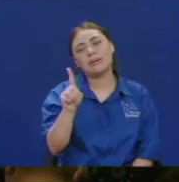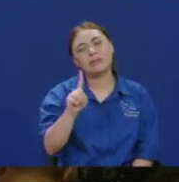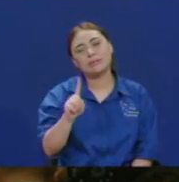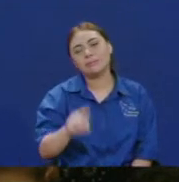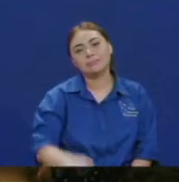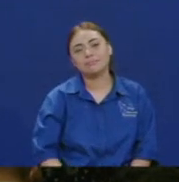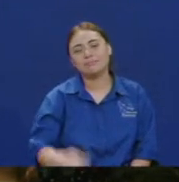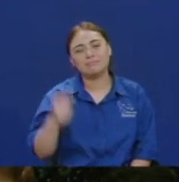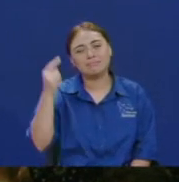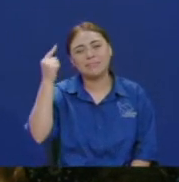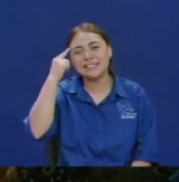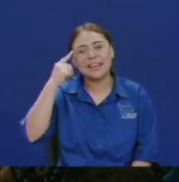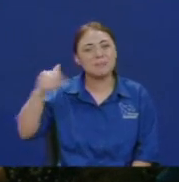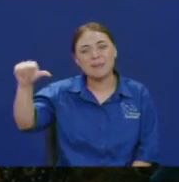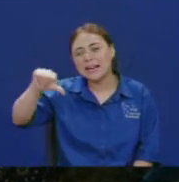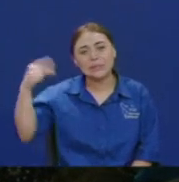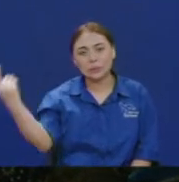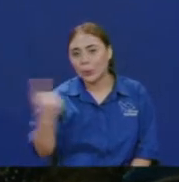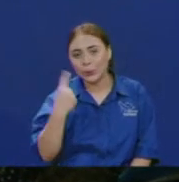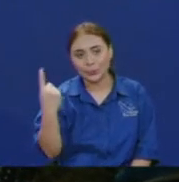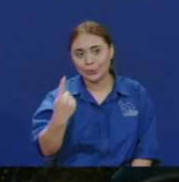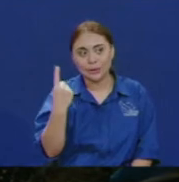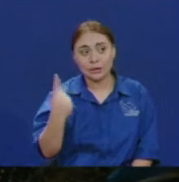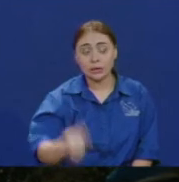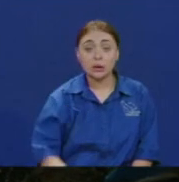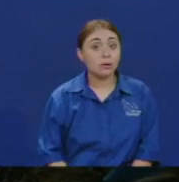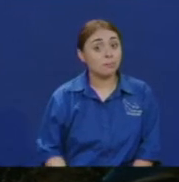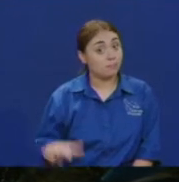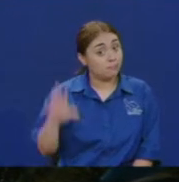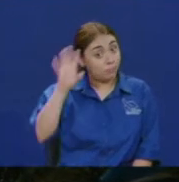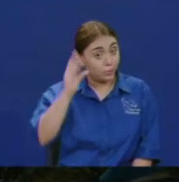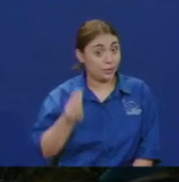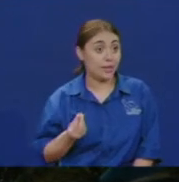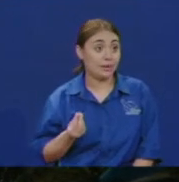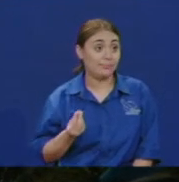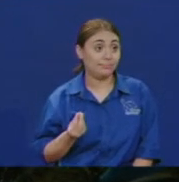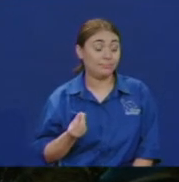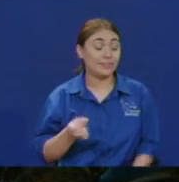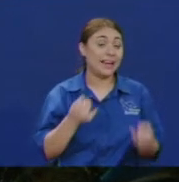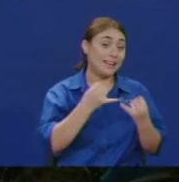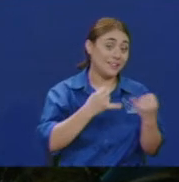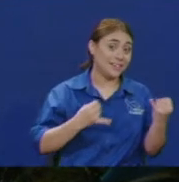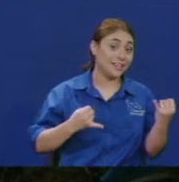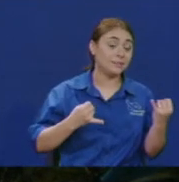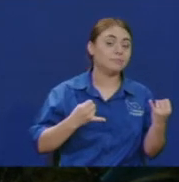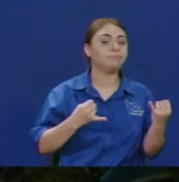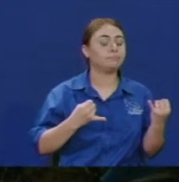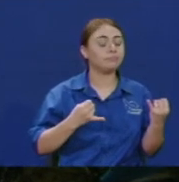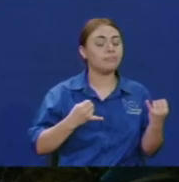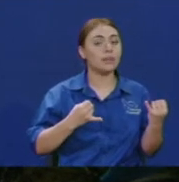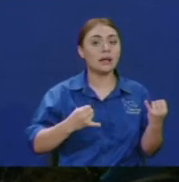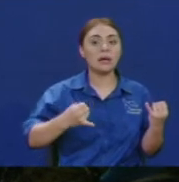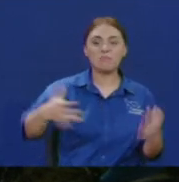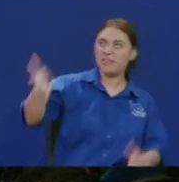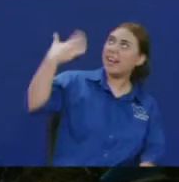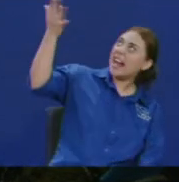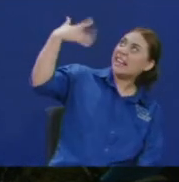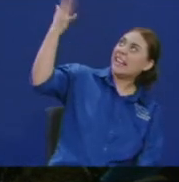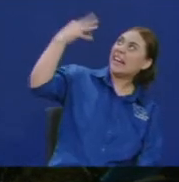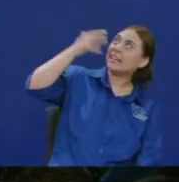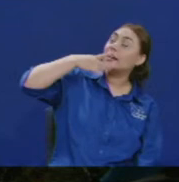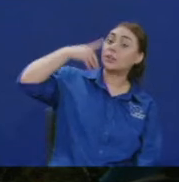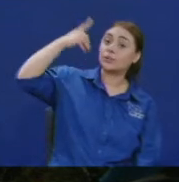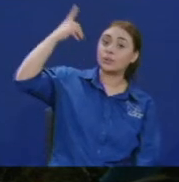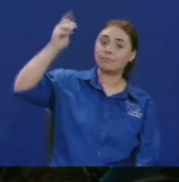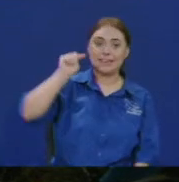todo. Porque si es así, al final de cuentas se le puede llegar a atribuir despropósitos a Dios, y eso es